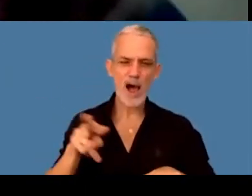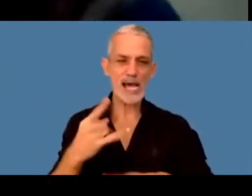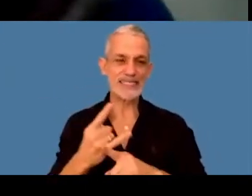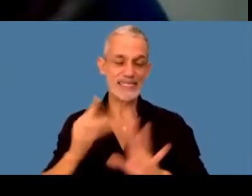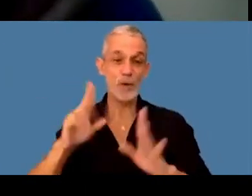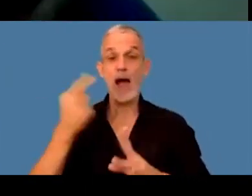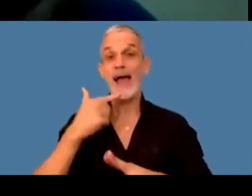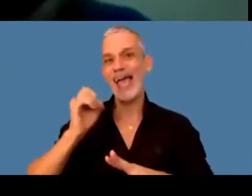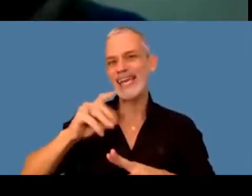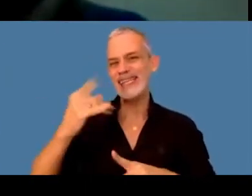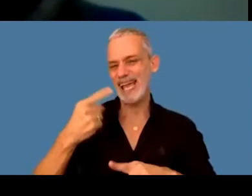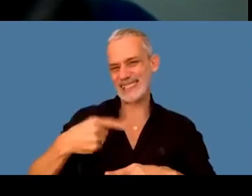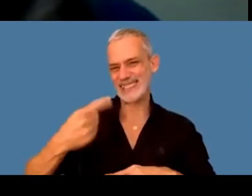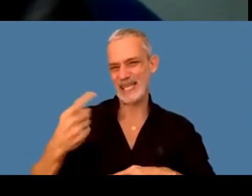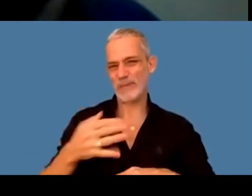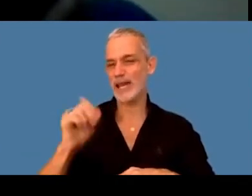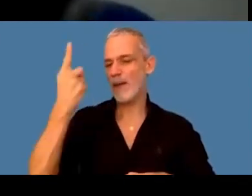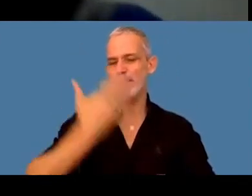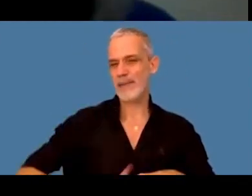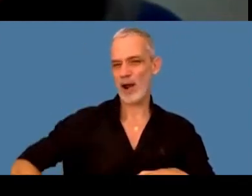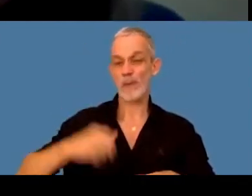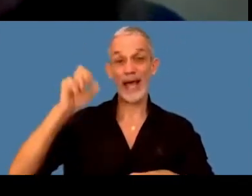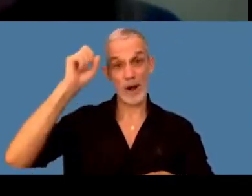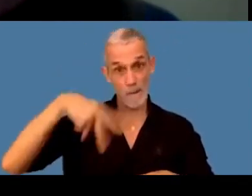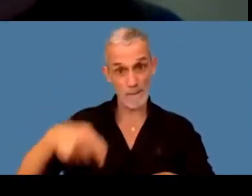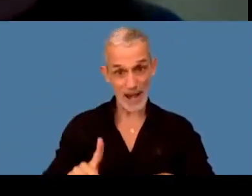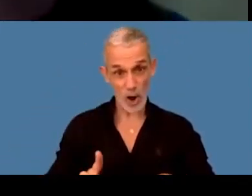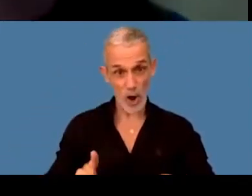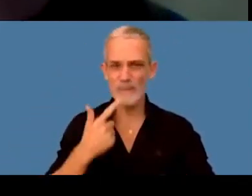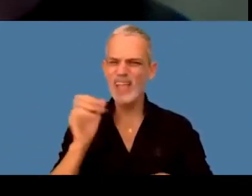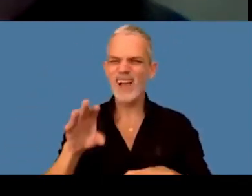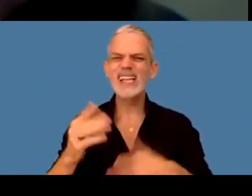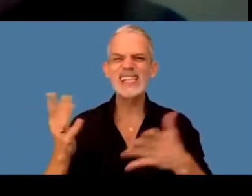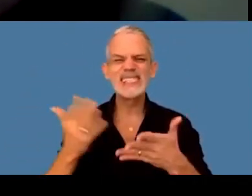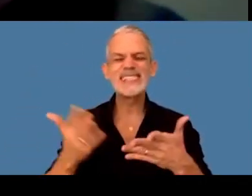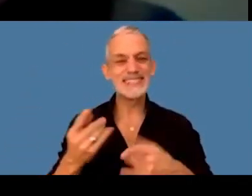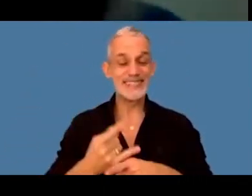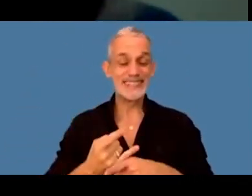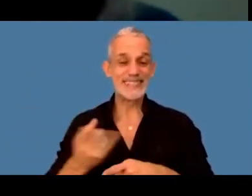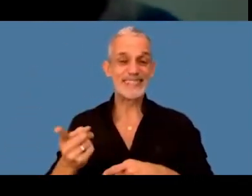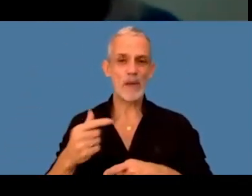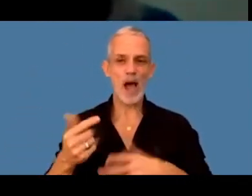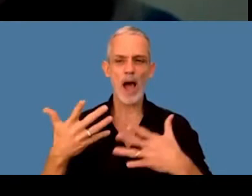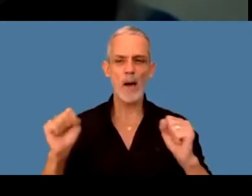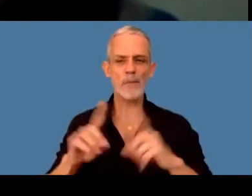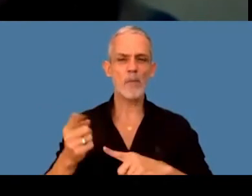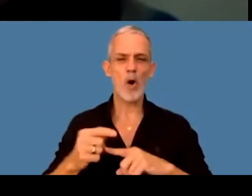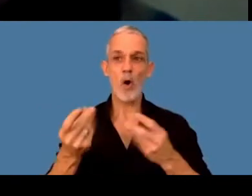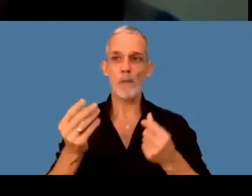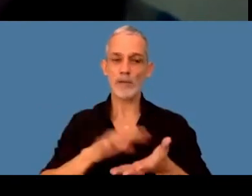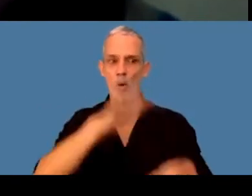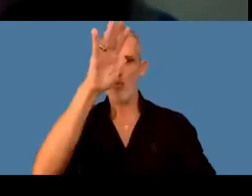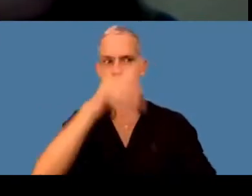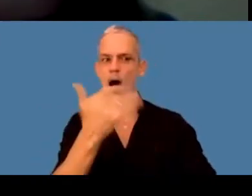críticas que se hizo al primer gobierno de Perón, fue que obviamente encontró las arcas llenas a